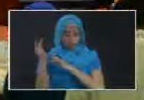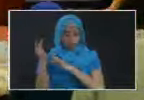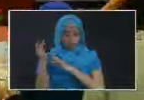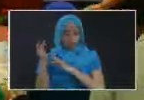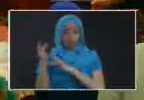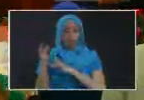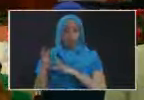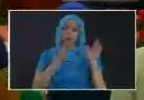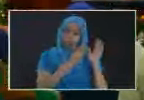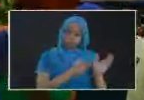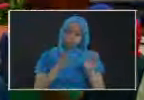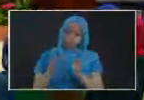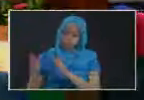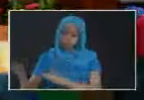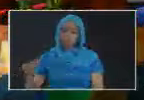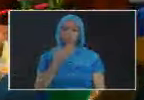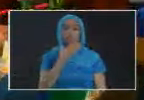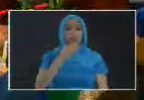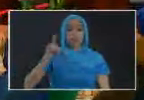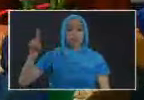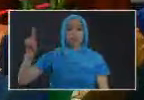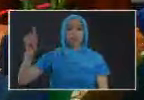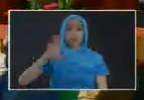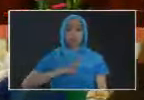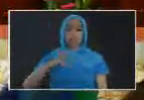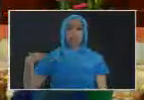Los planes que Dios tiene para tu vida